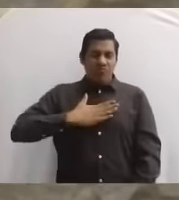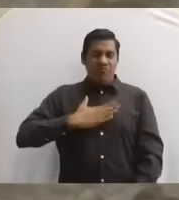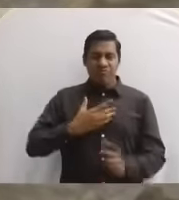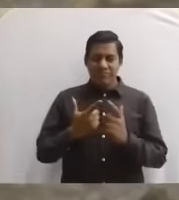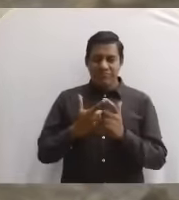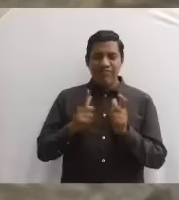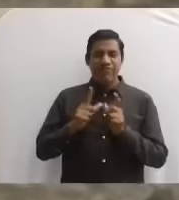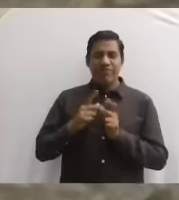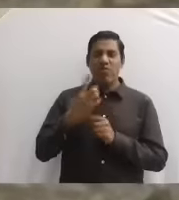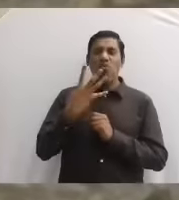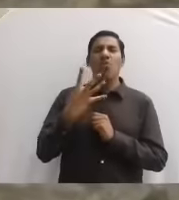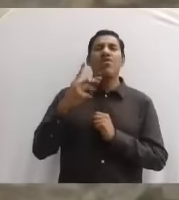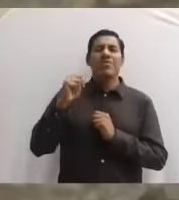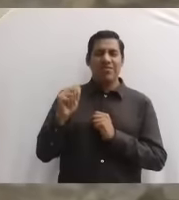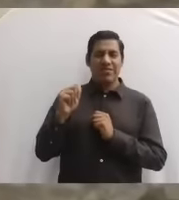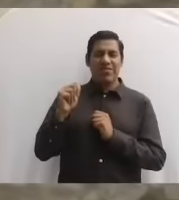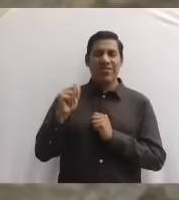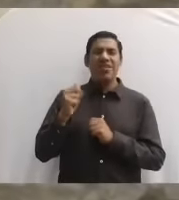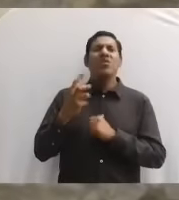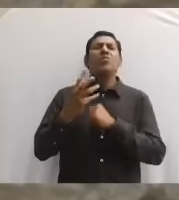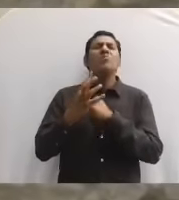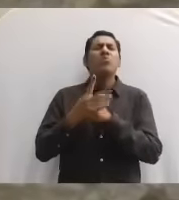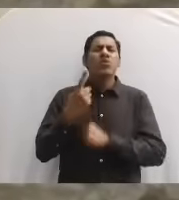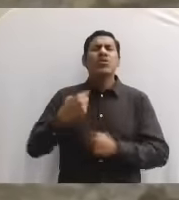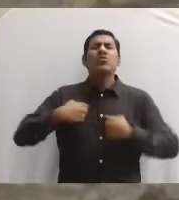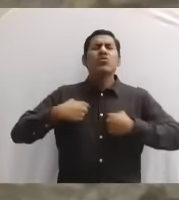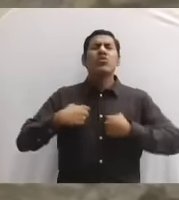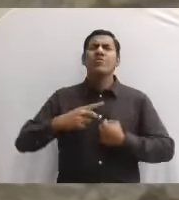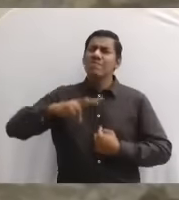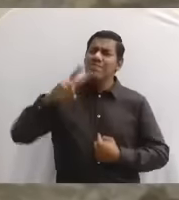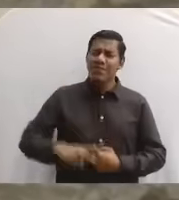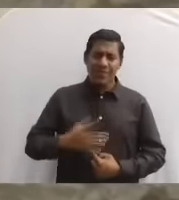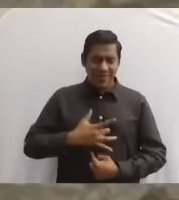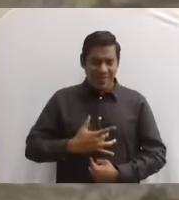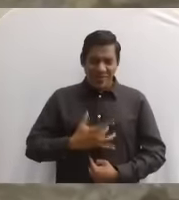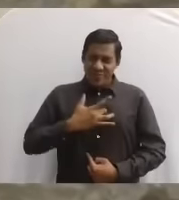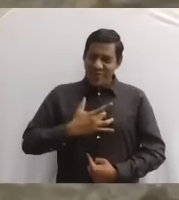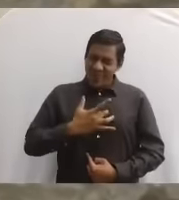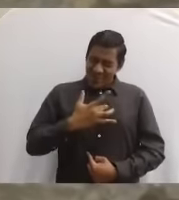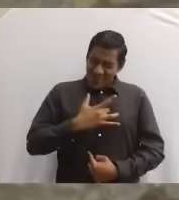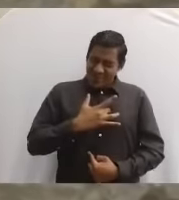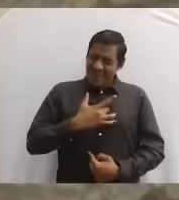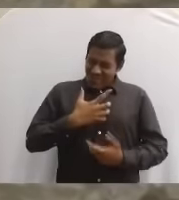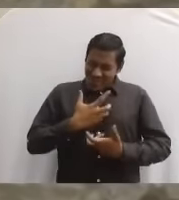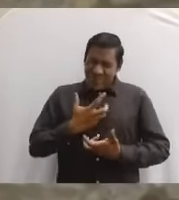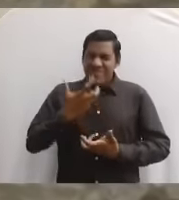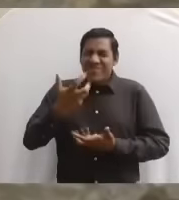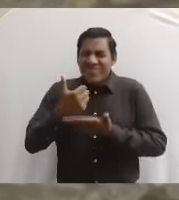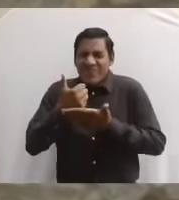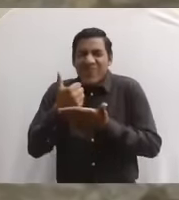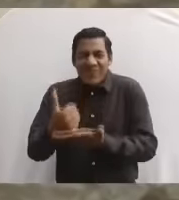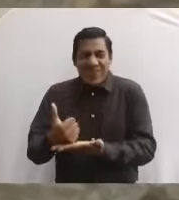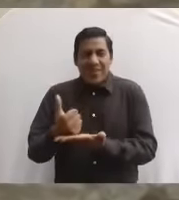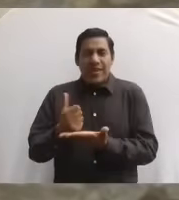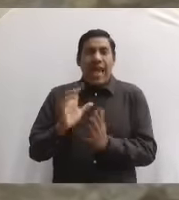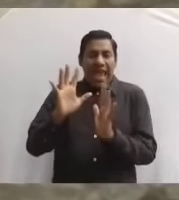Transformación, porque lo hacemos por convicción, por corazón. Por ahí hay un